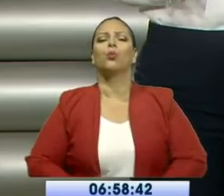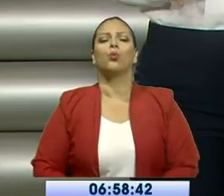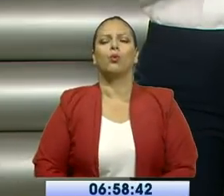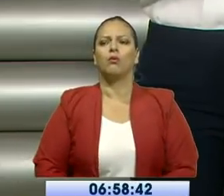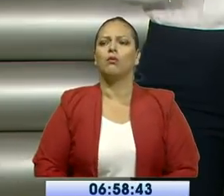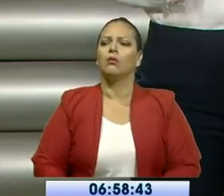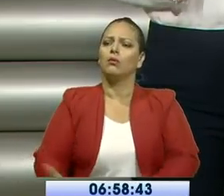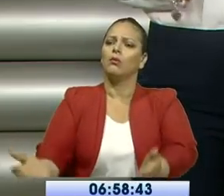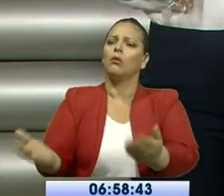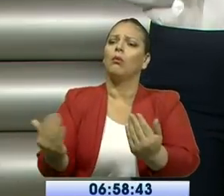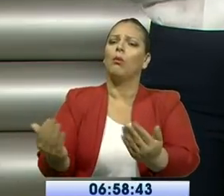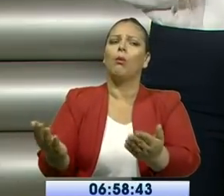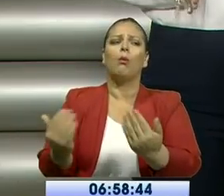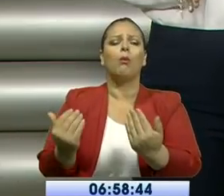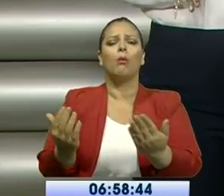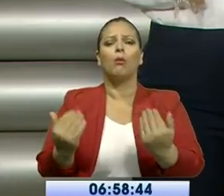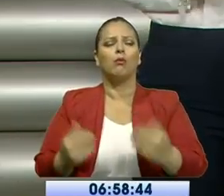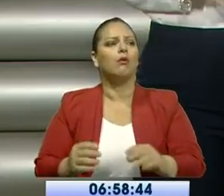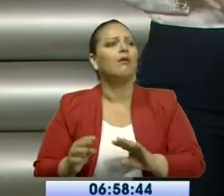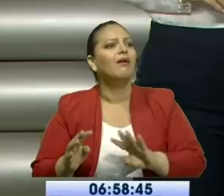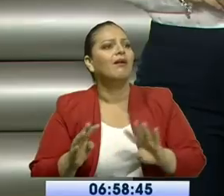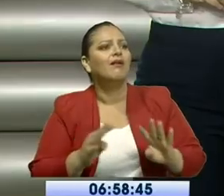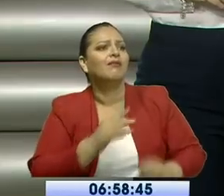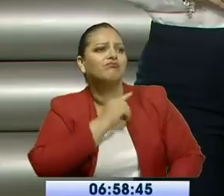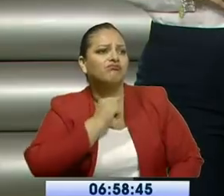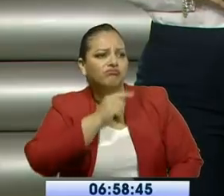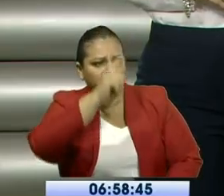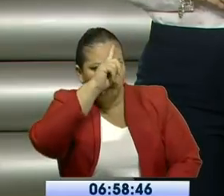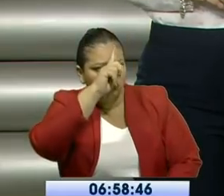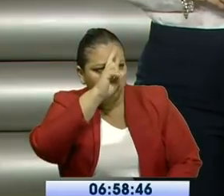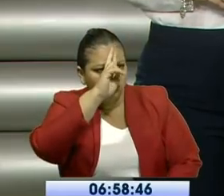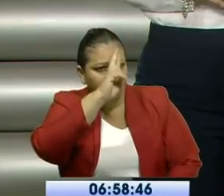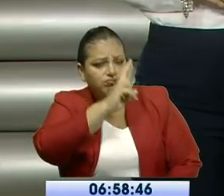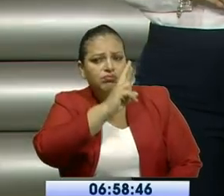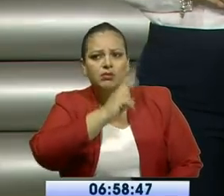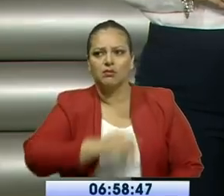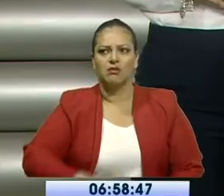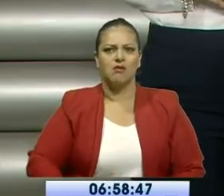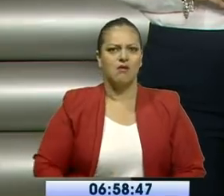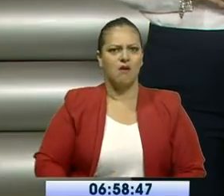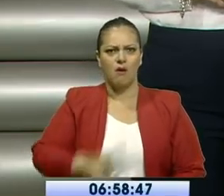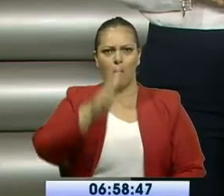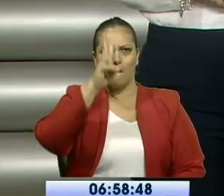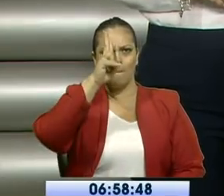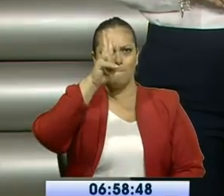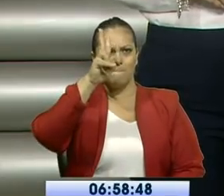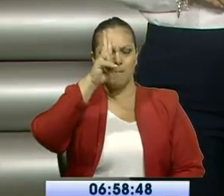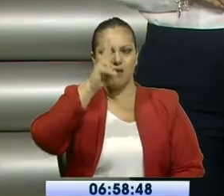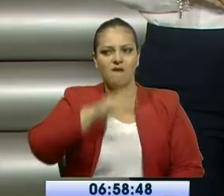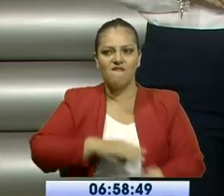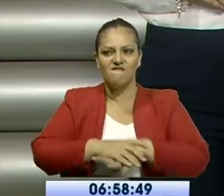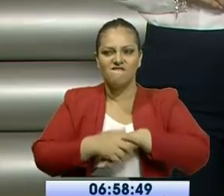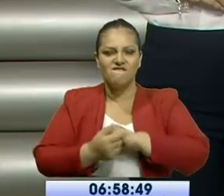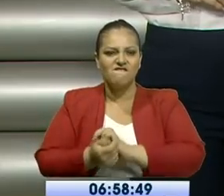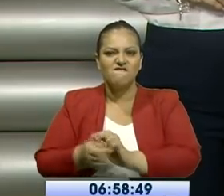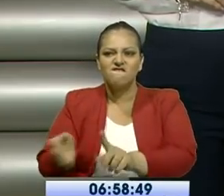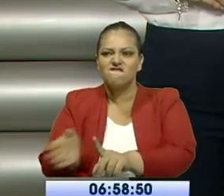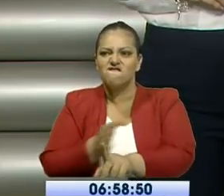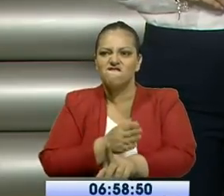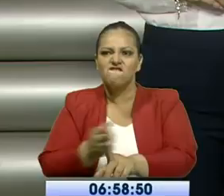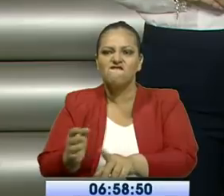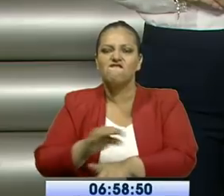125 ejecutado en la capital. Las autoridades hicieron un llamado a la comunidad para no caer en las mentiras de